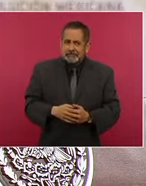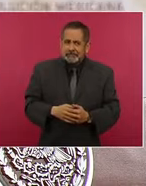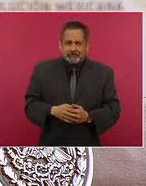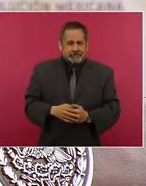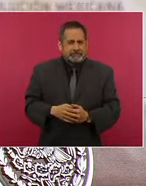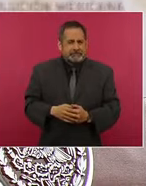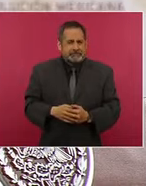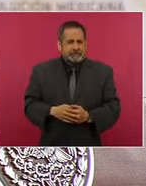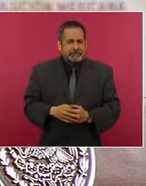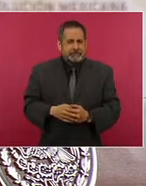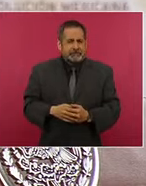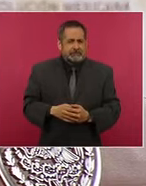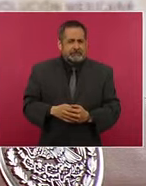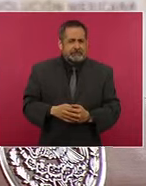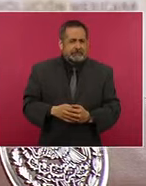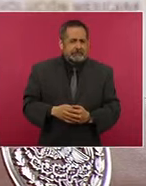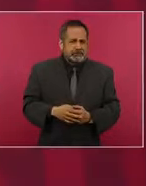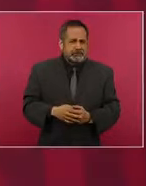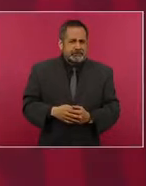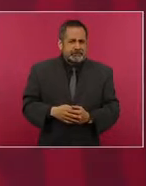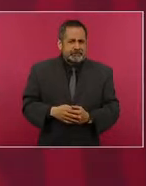Y